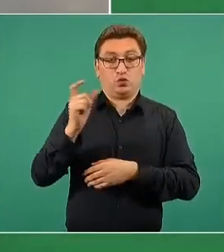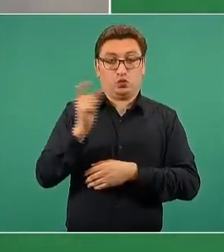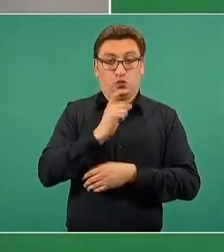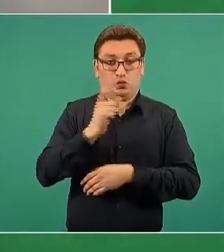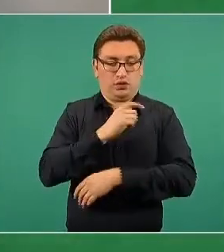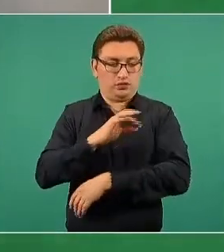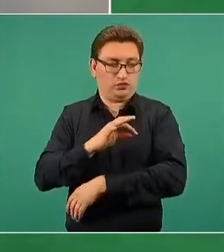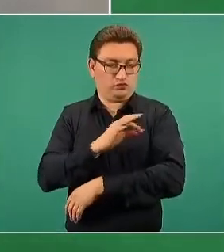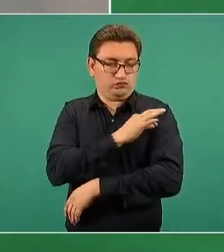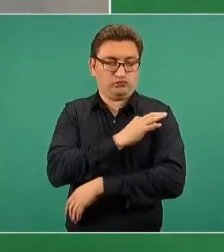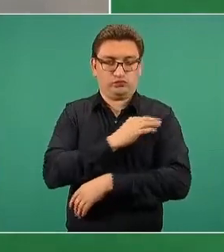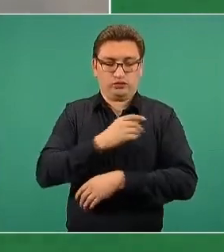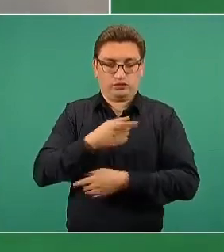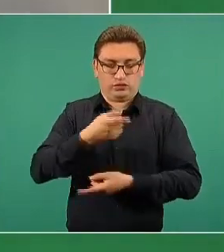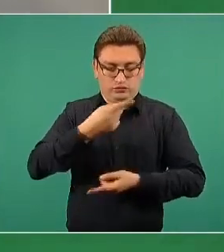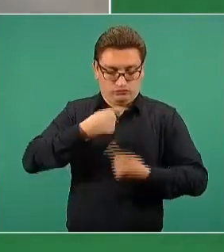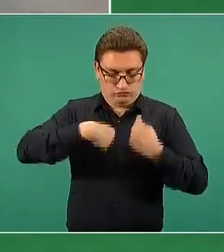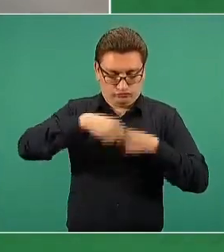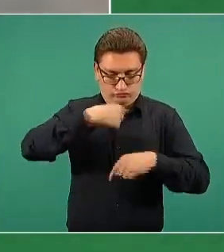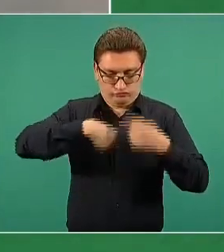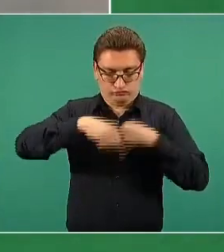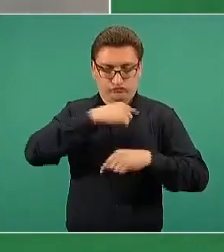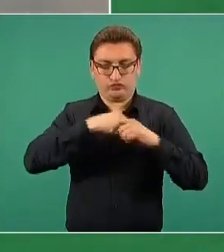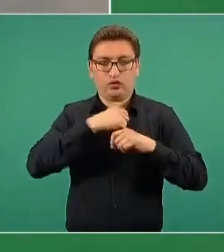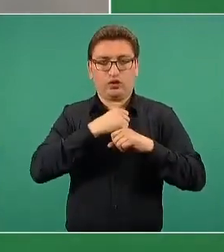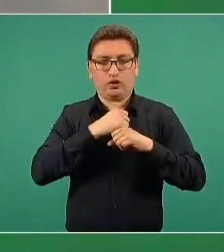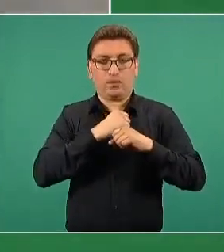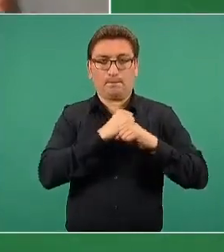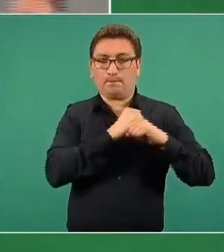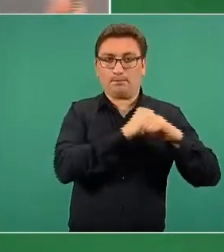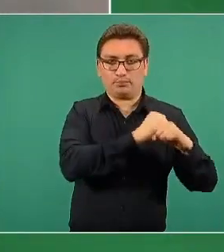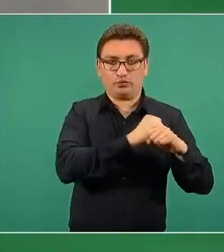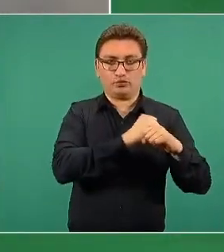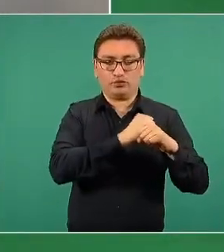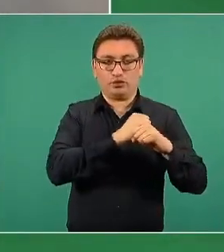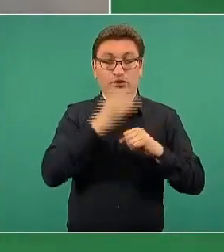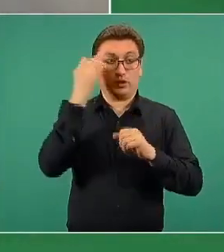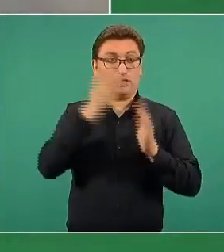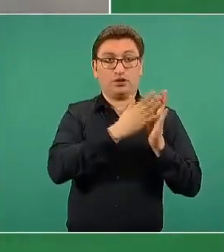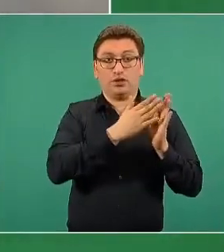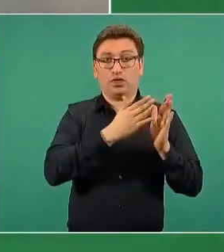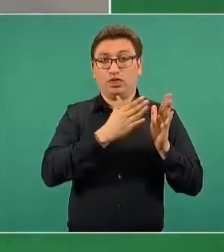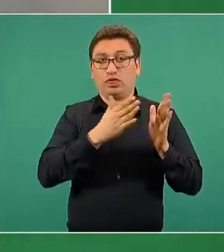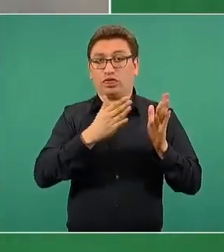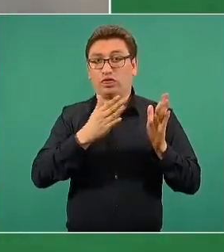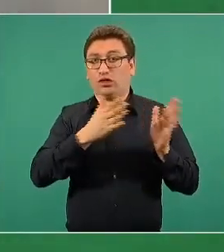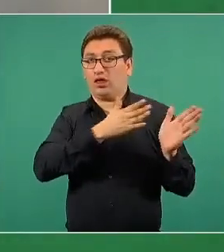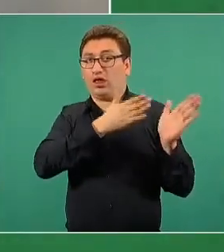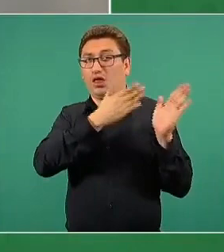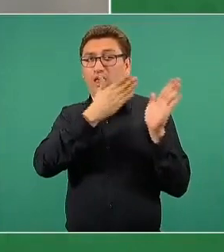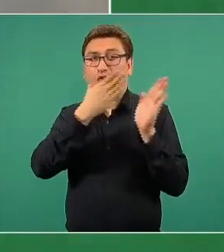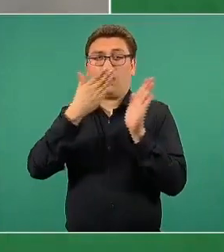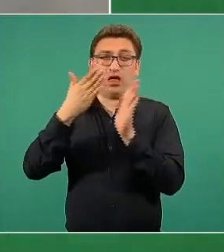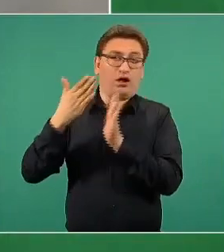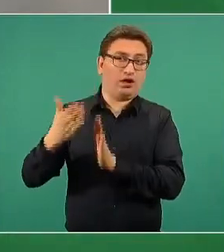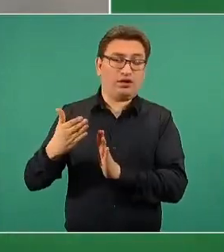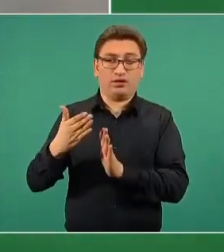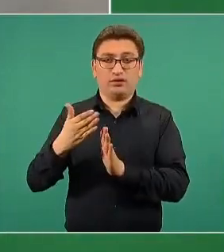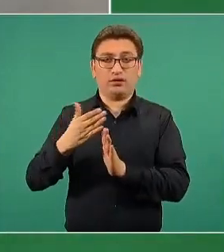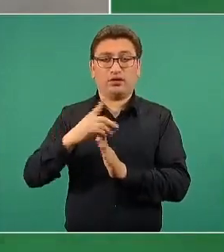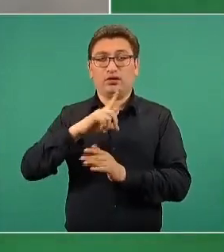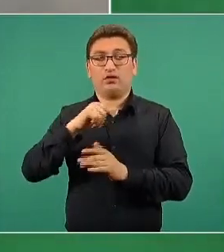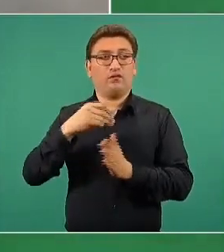anticuerpos neutralizantes no se ve afectada por la prolongación de